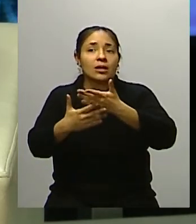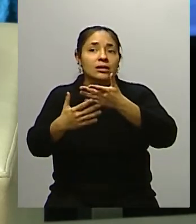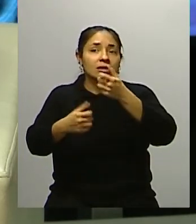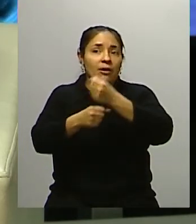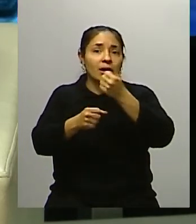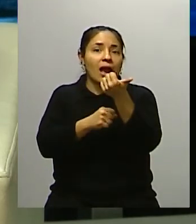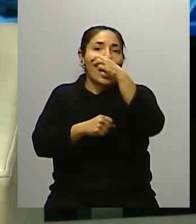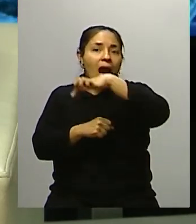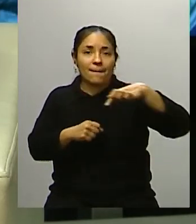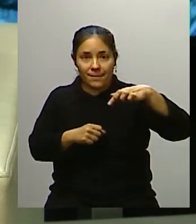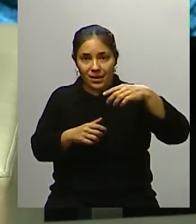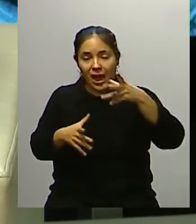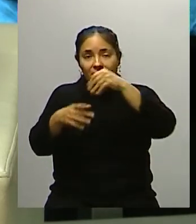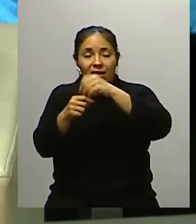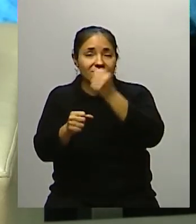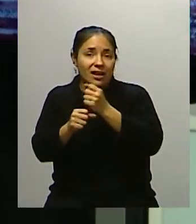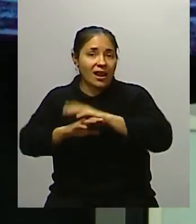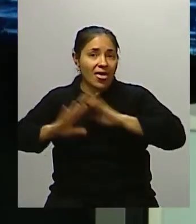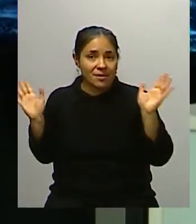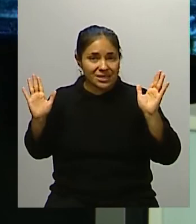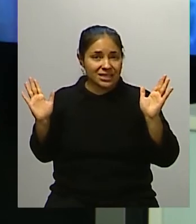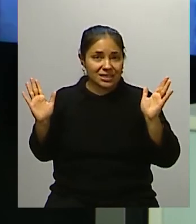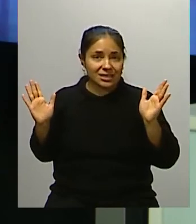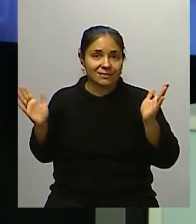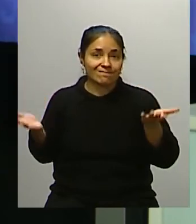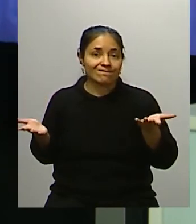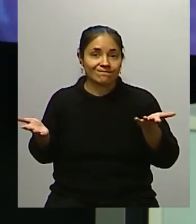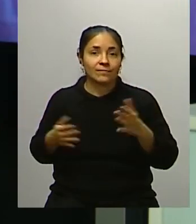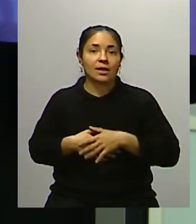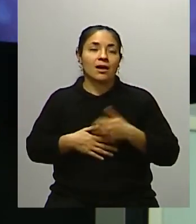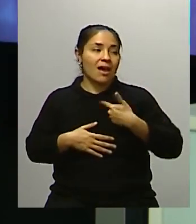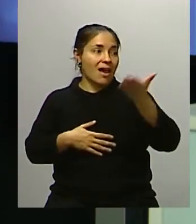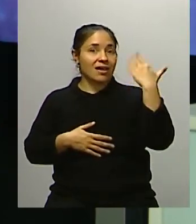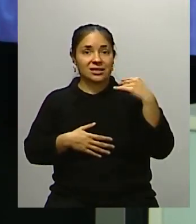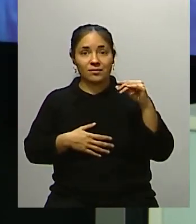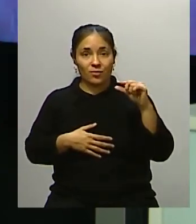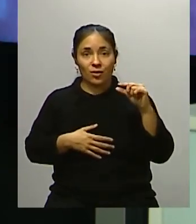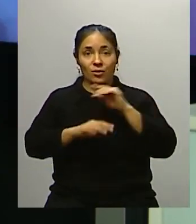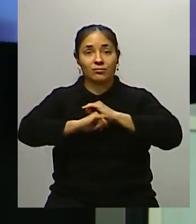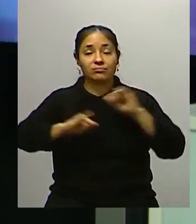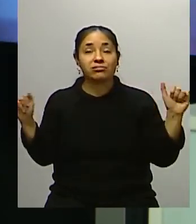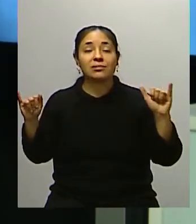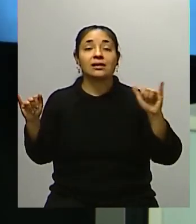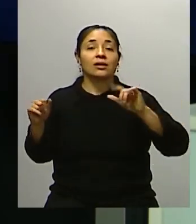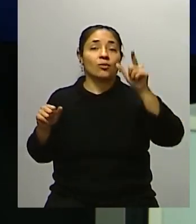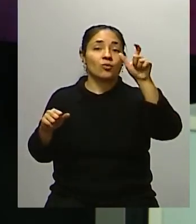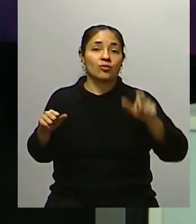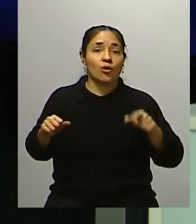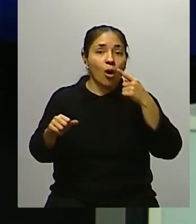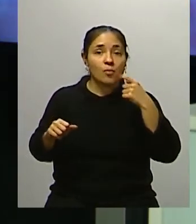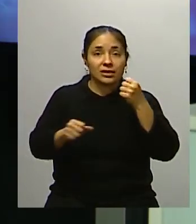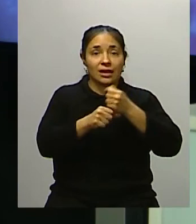una plataforma digital. Sí, nada más. Nada más. Bueno, hace poco trascendió un caso de un chico que trabajaba también en una